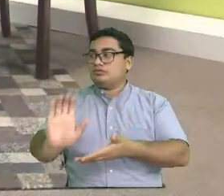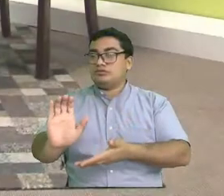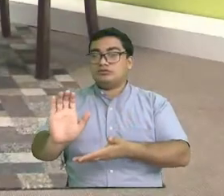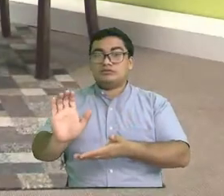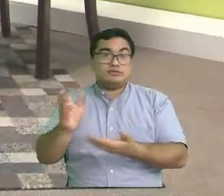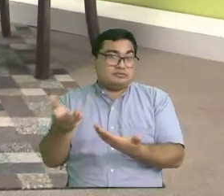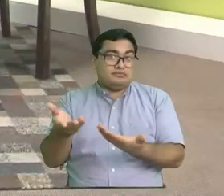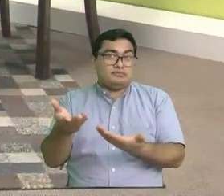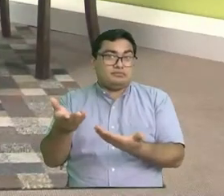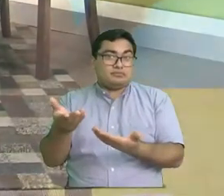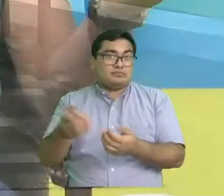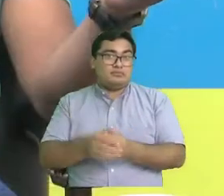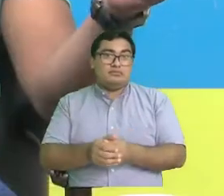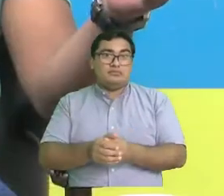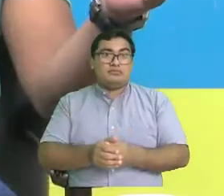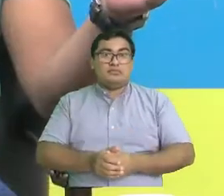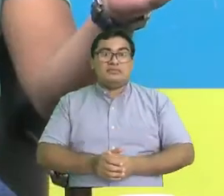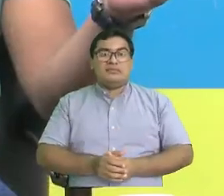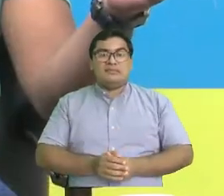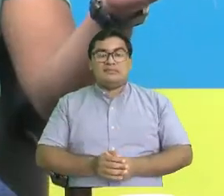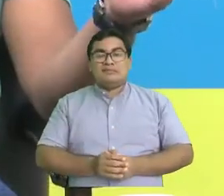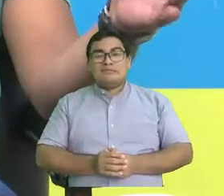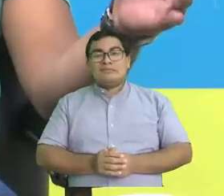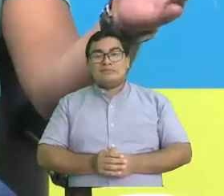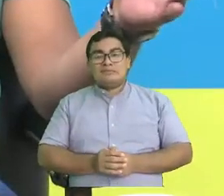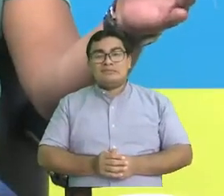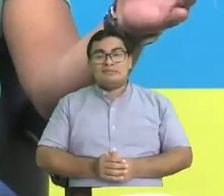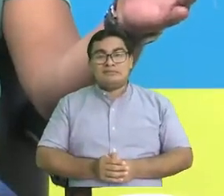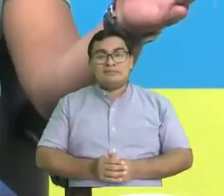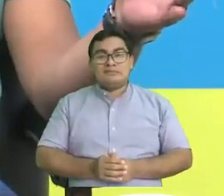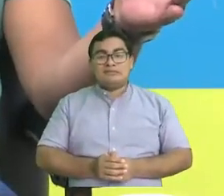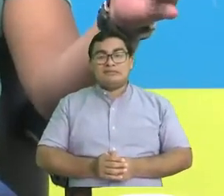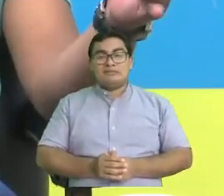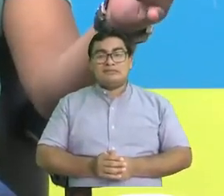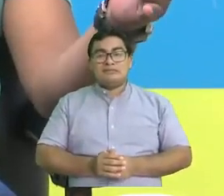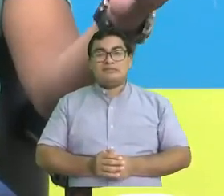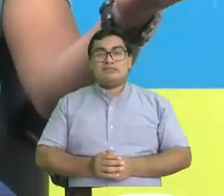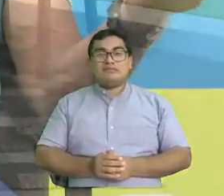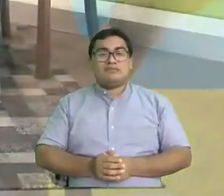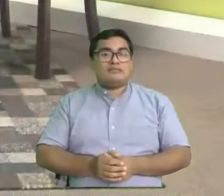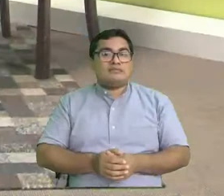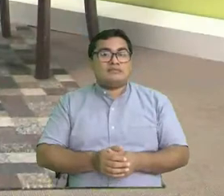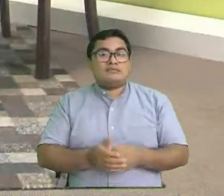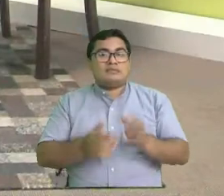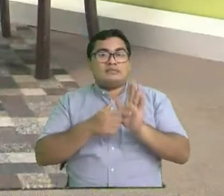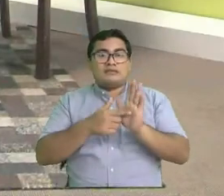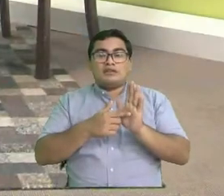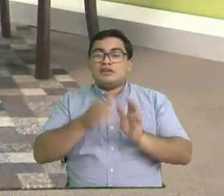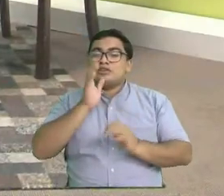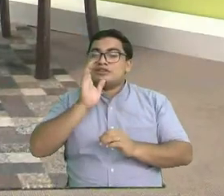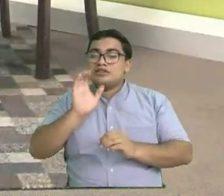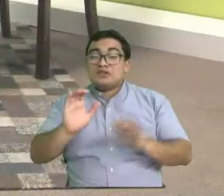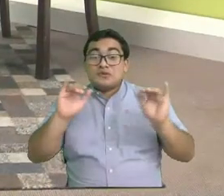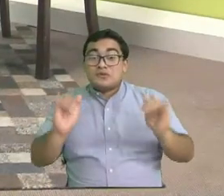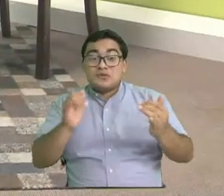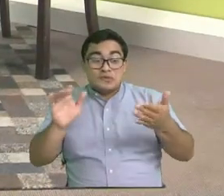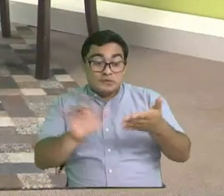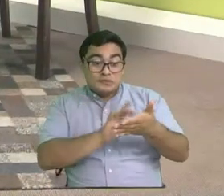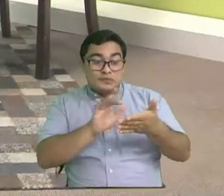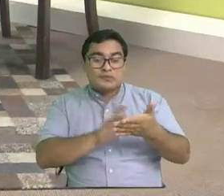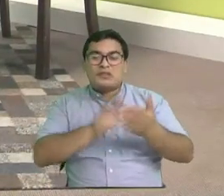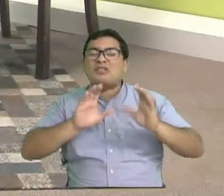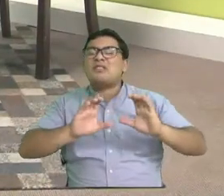estamos en eso, pues realmente pasa eso en nuestra familia. ¿Cómo? Para tenerlo al niño distraído, que no ande en la